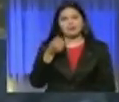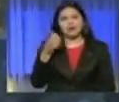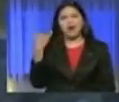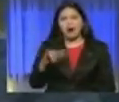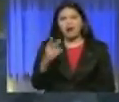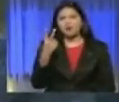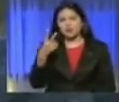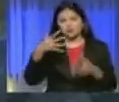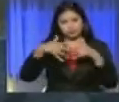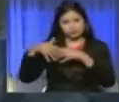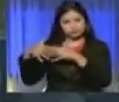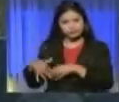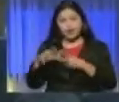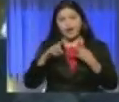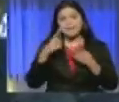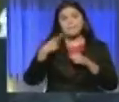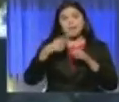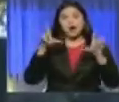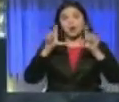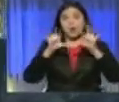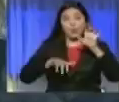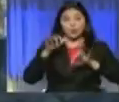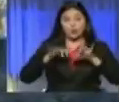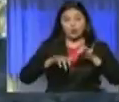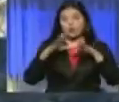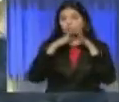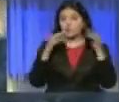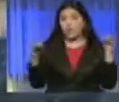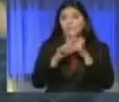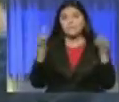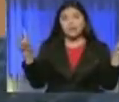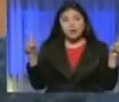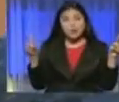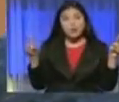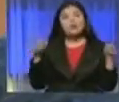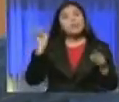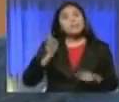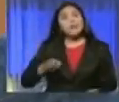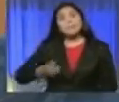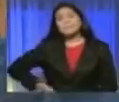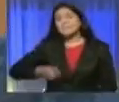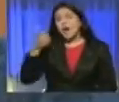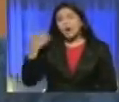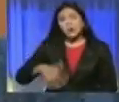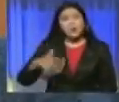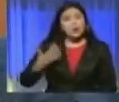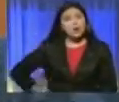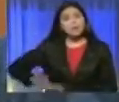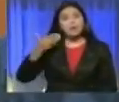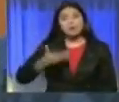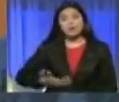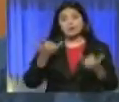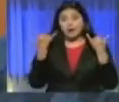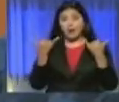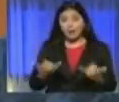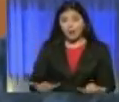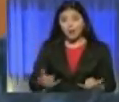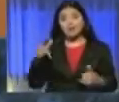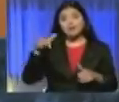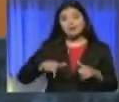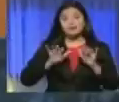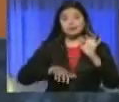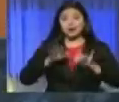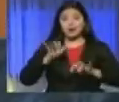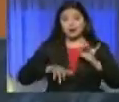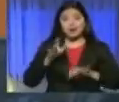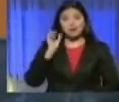las fábricas de computadoras y todo el tema masivo. Pero si me permite, probablemente el tema más importante a destacar de esta secretaría